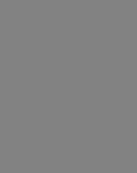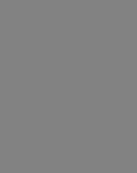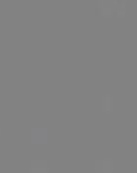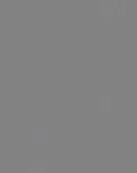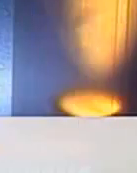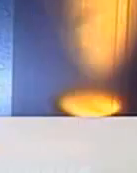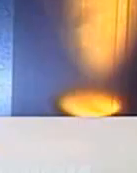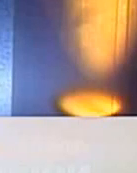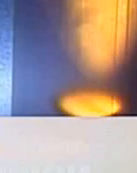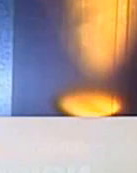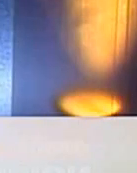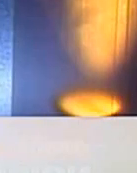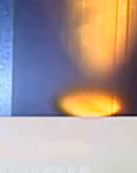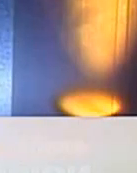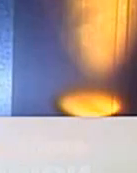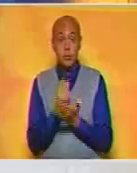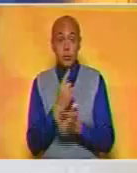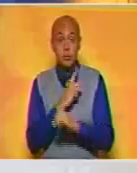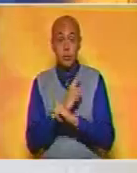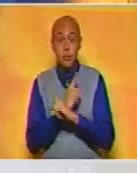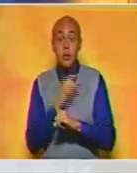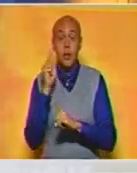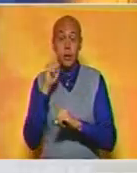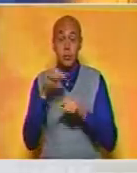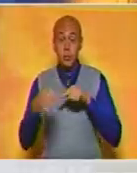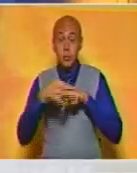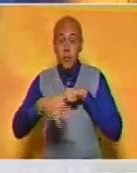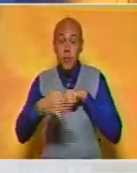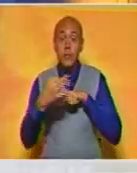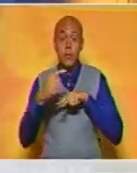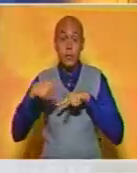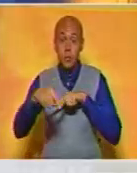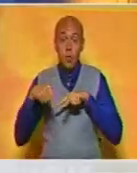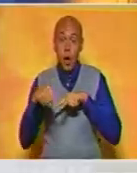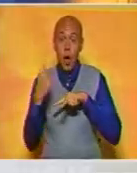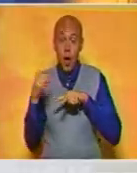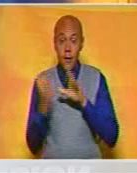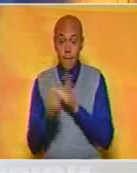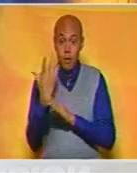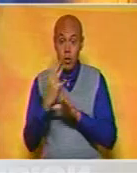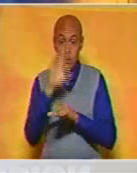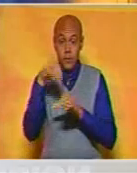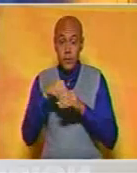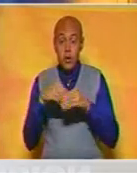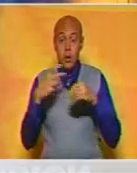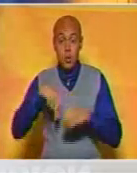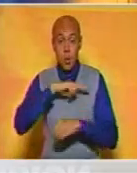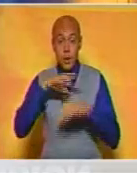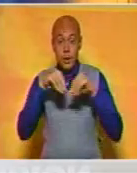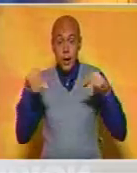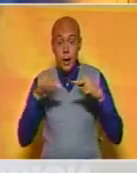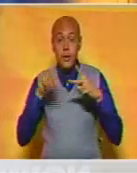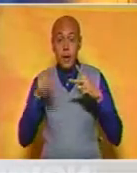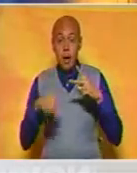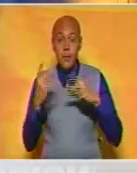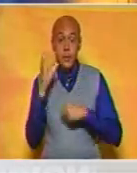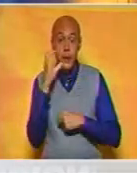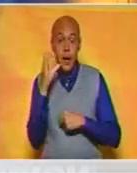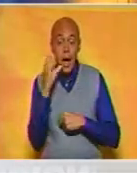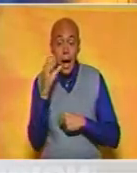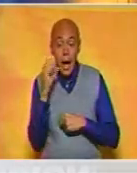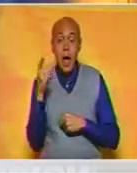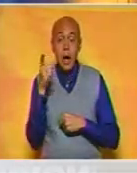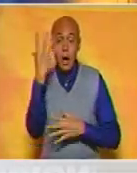en el estado monagas en los municipios diaria costa se unen el equipo de fundación nuestra tierra y del consejo regulador del cacao caripito